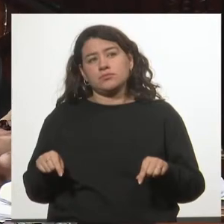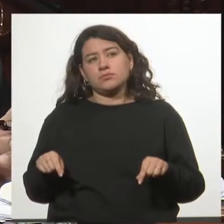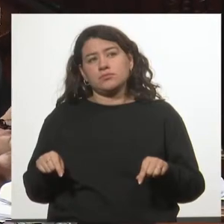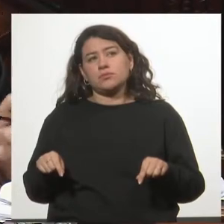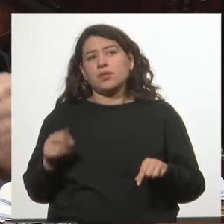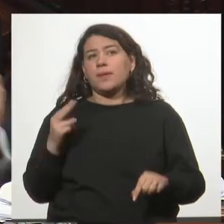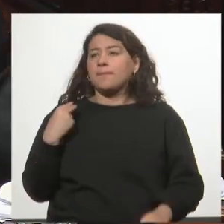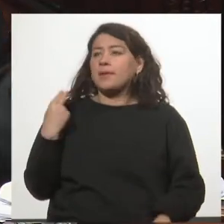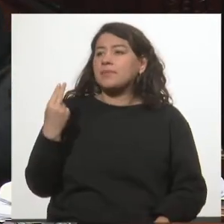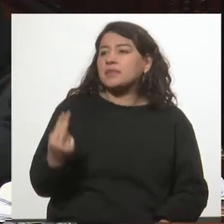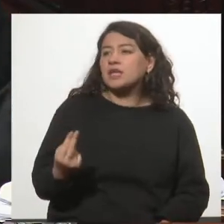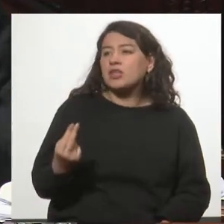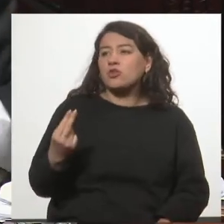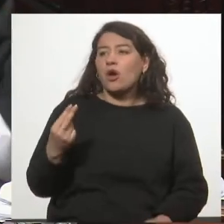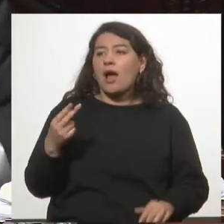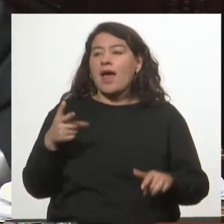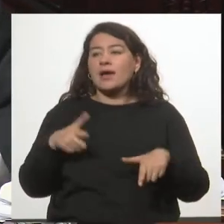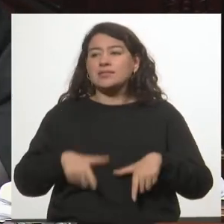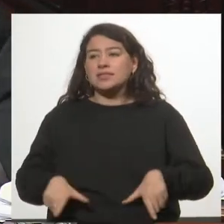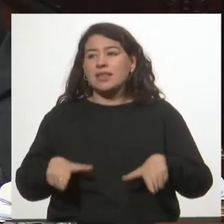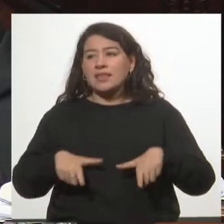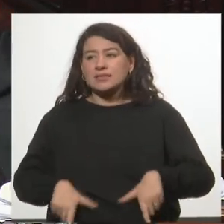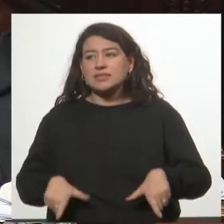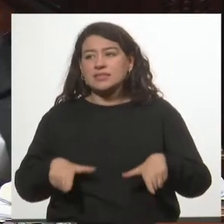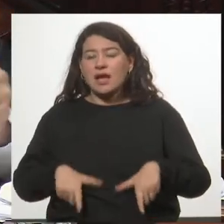permitiéndole a la intendencia